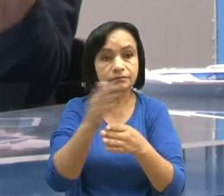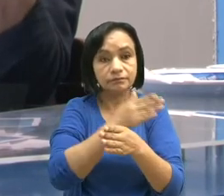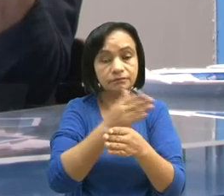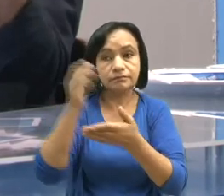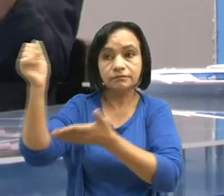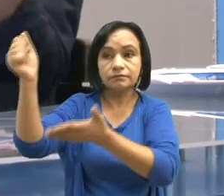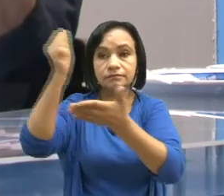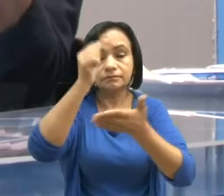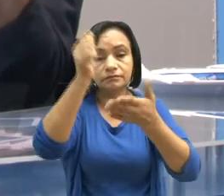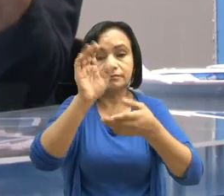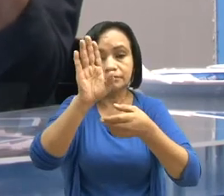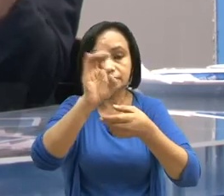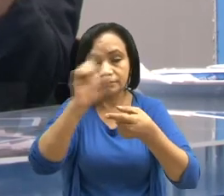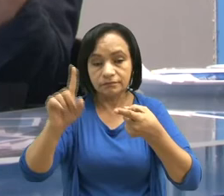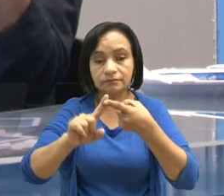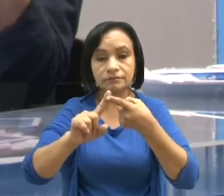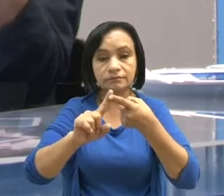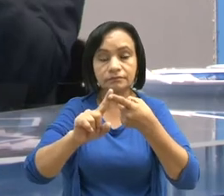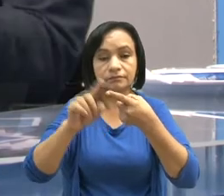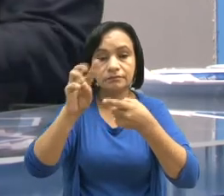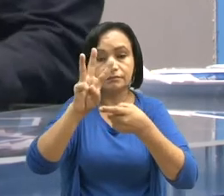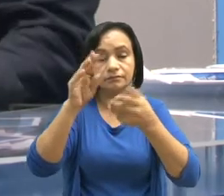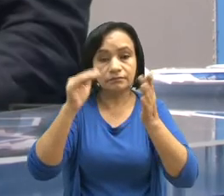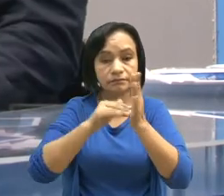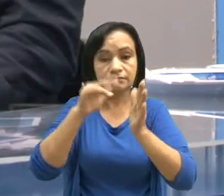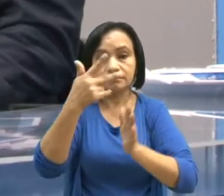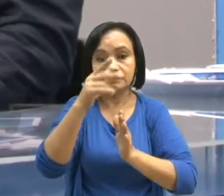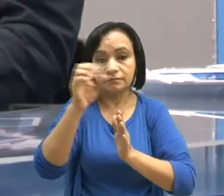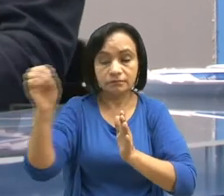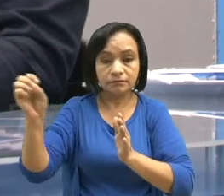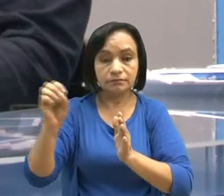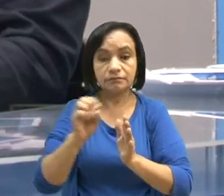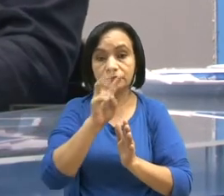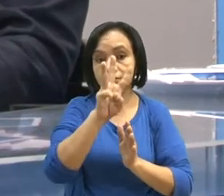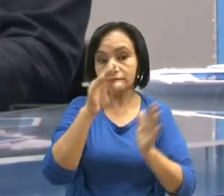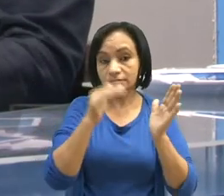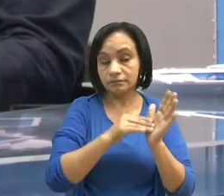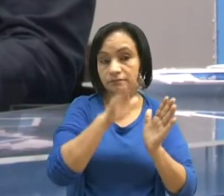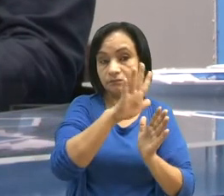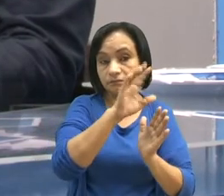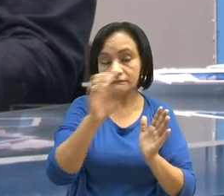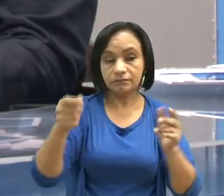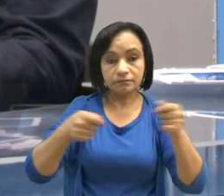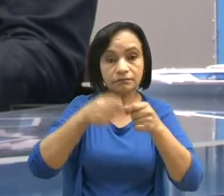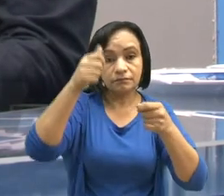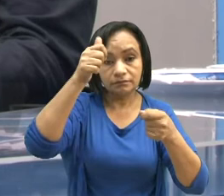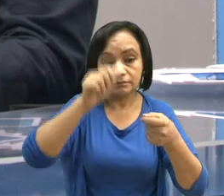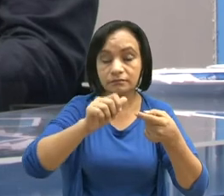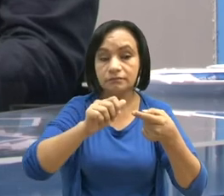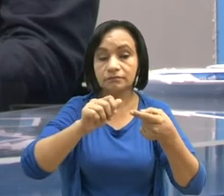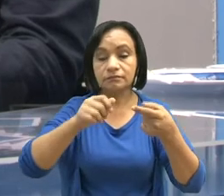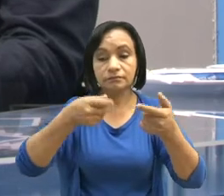de presupuesto, que era el BID del KFW, los primeros 3.800 millones. Hay 3.500 millones que tienen que ver con la energía, el compra de